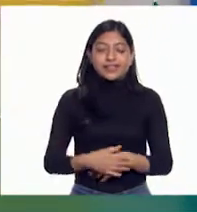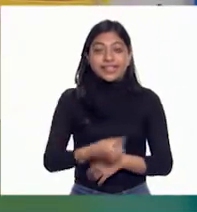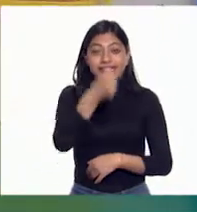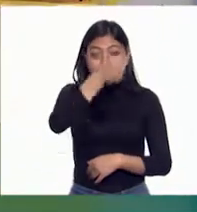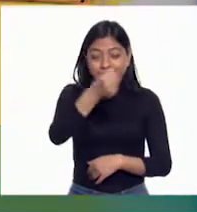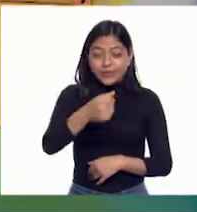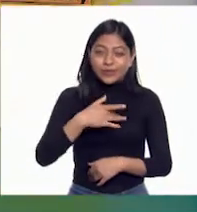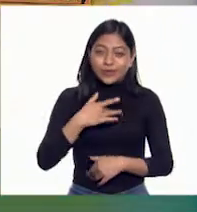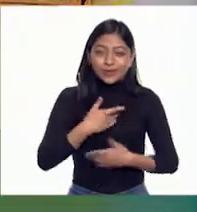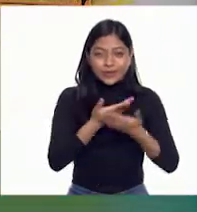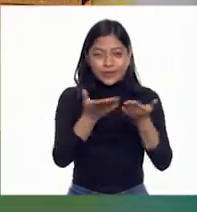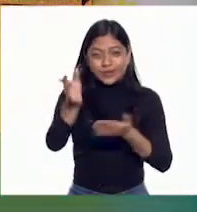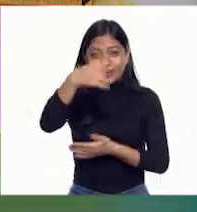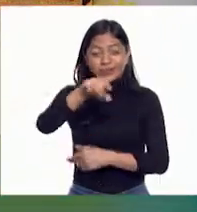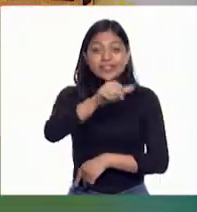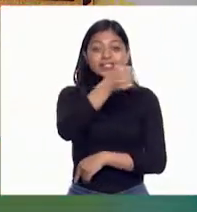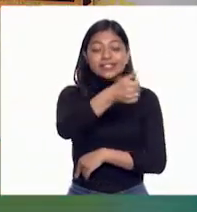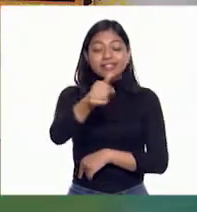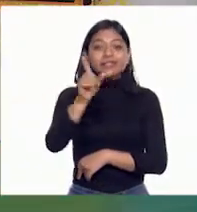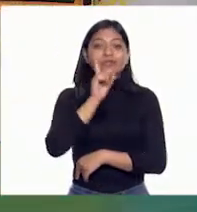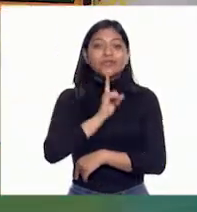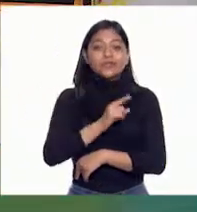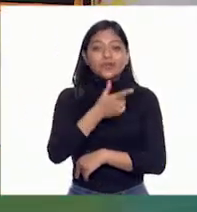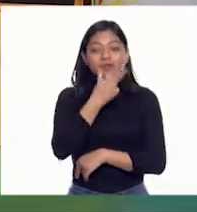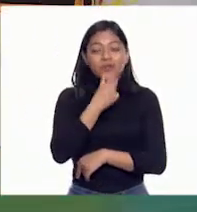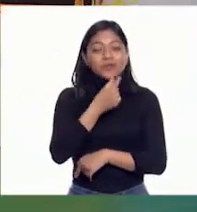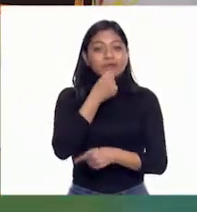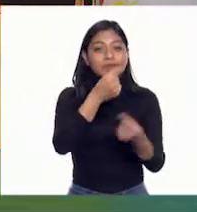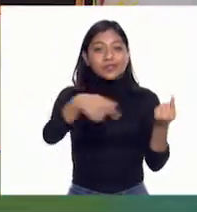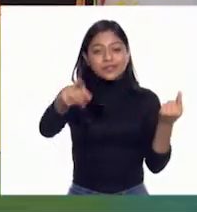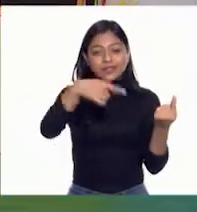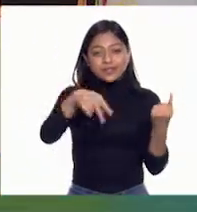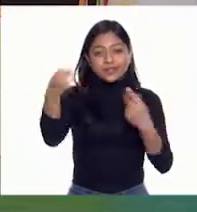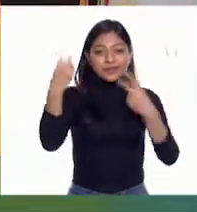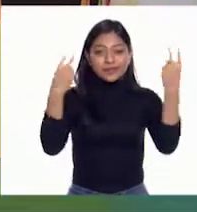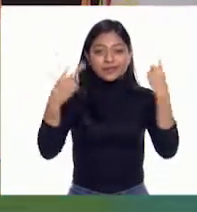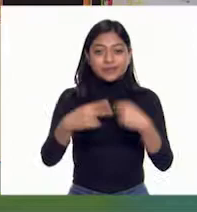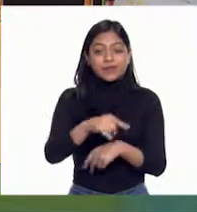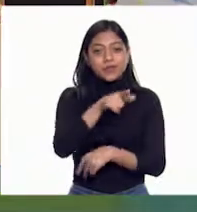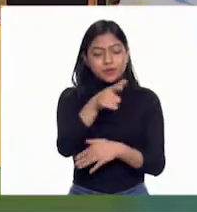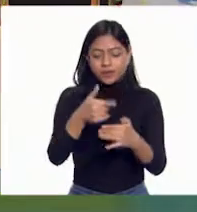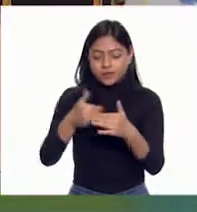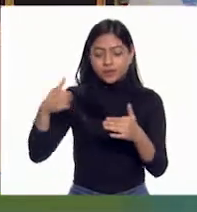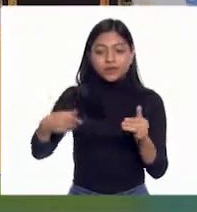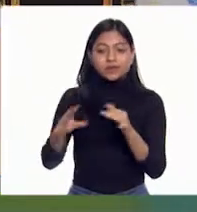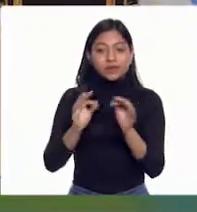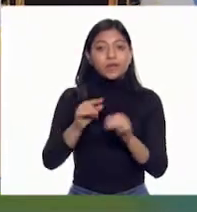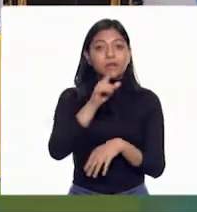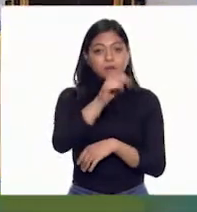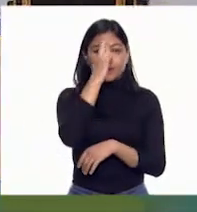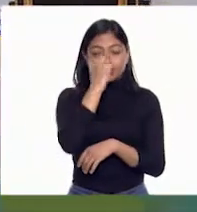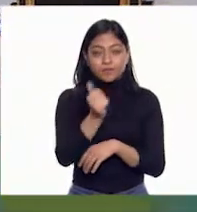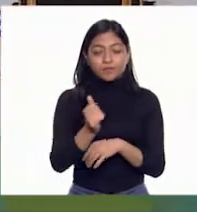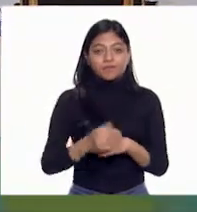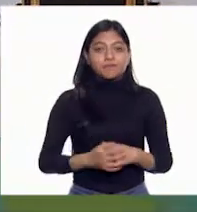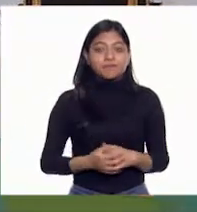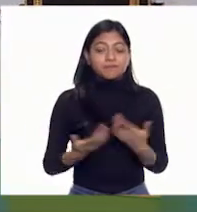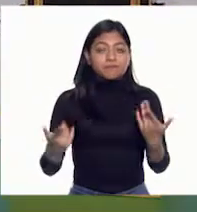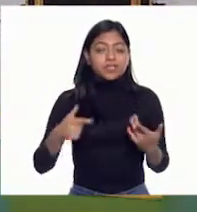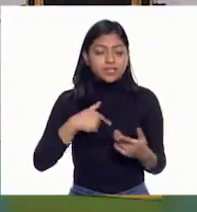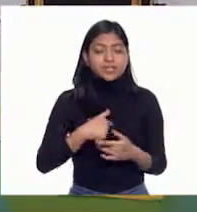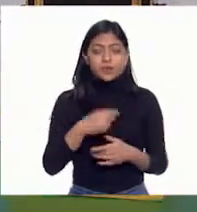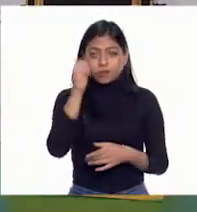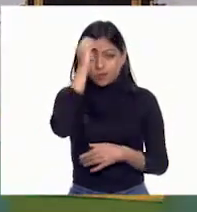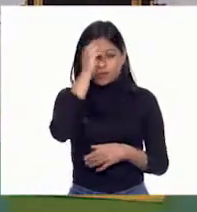corazón. Y también a las niñas y niños que nos ven ahí en casa. Y tienes mucha razón, escuché todo lo que comentabas. Coincido